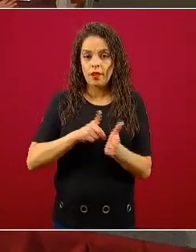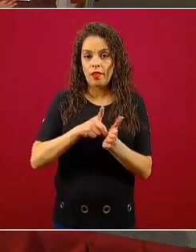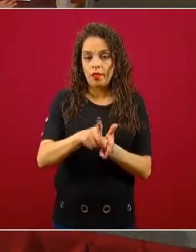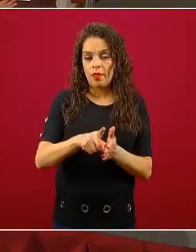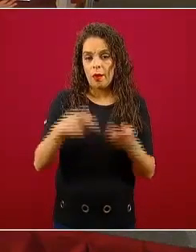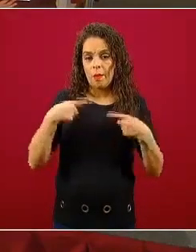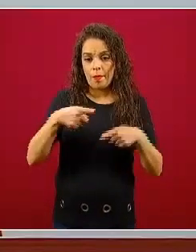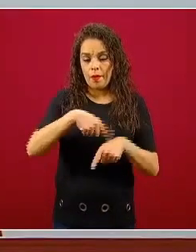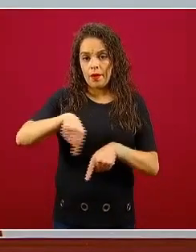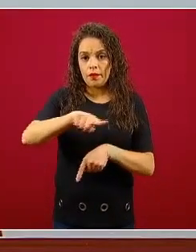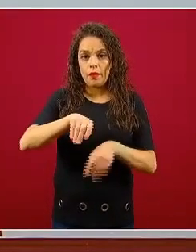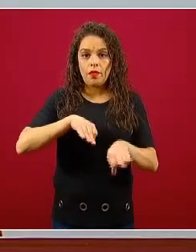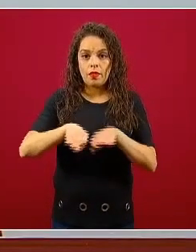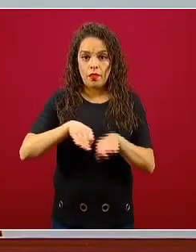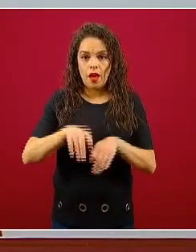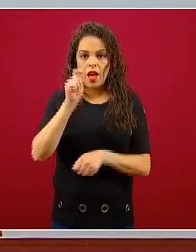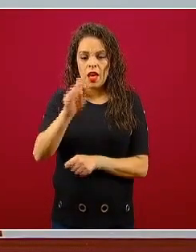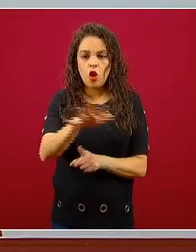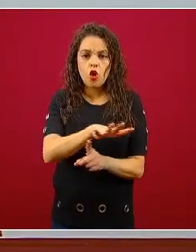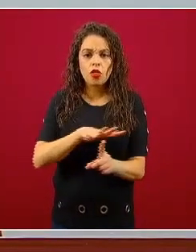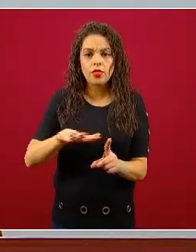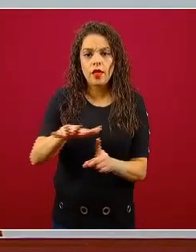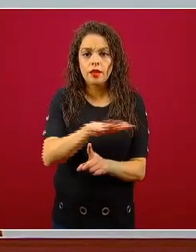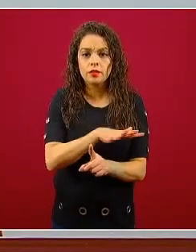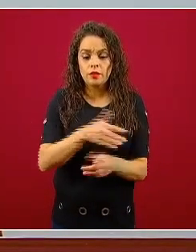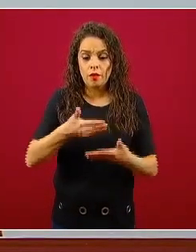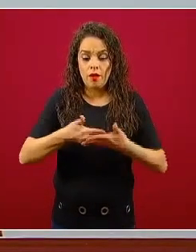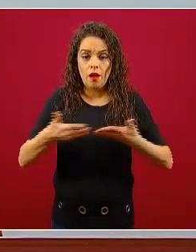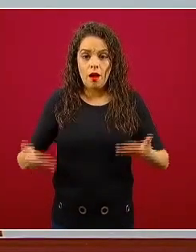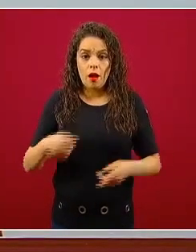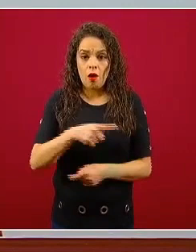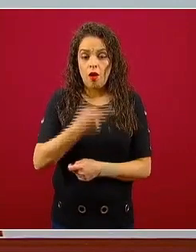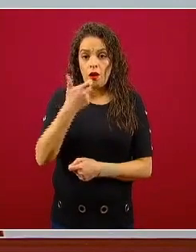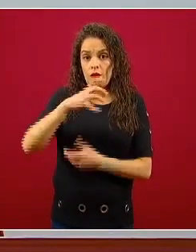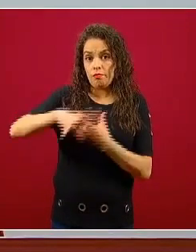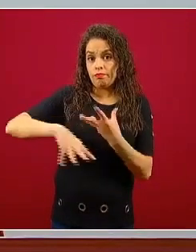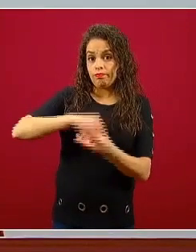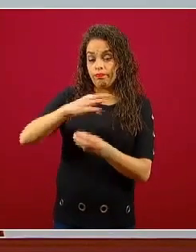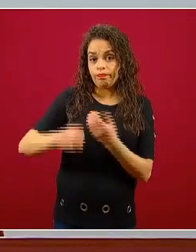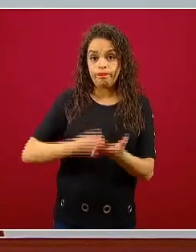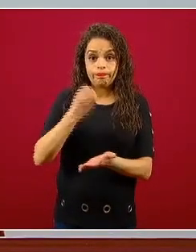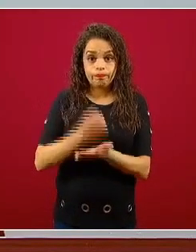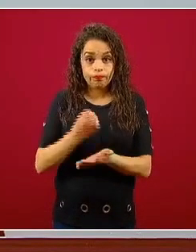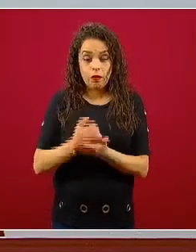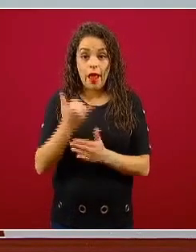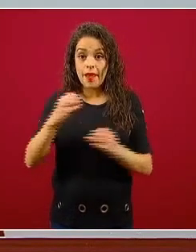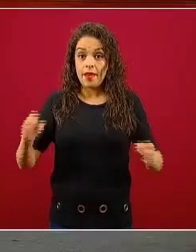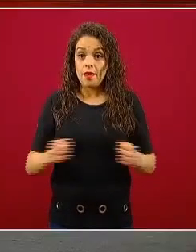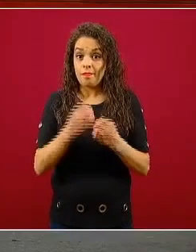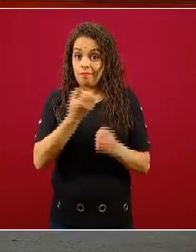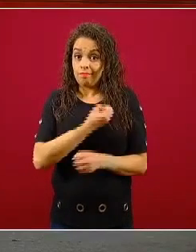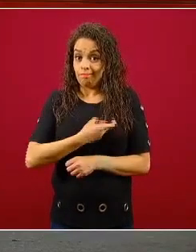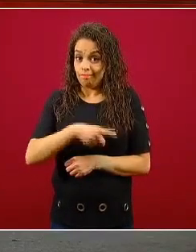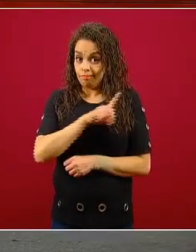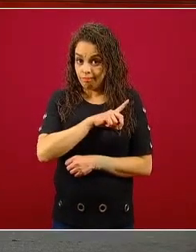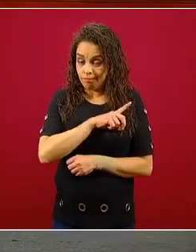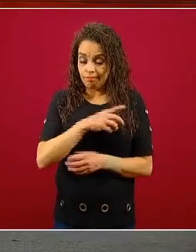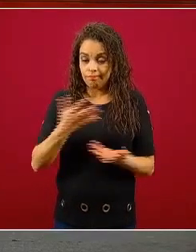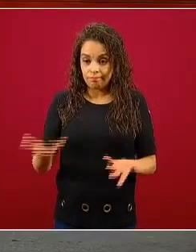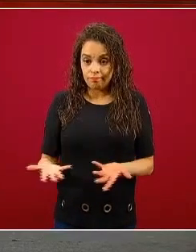un contexto de crisis como el que estamos ahora. Los invito a ingresar